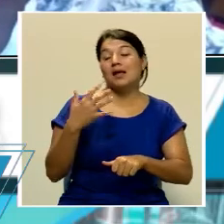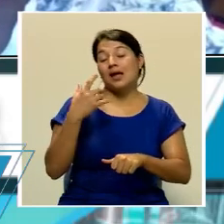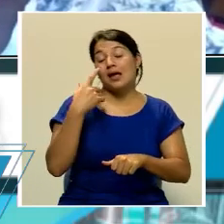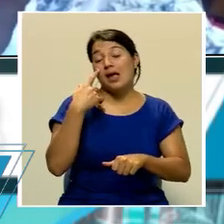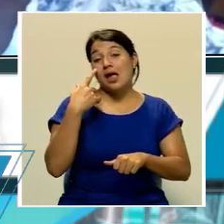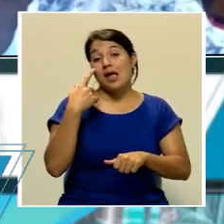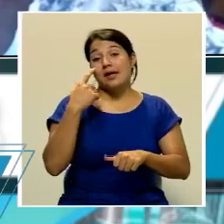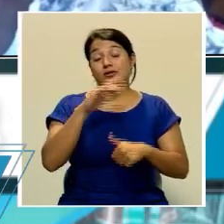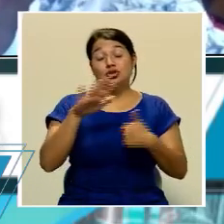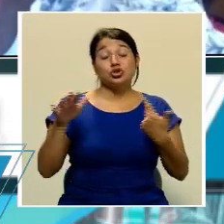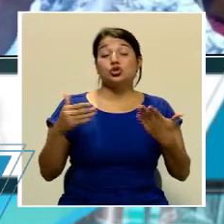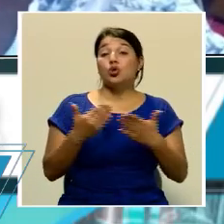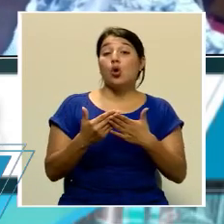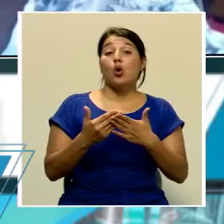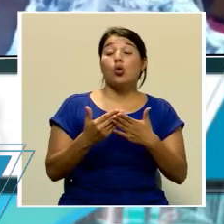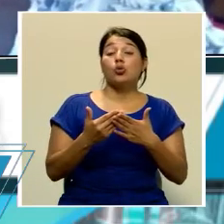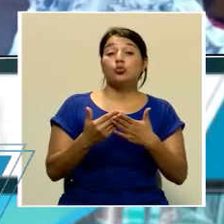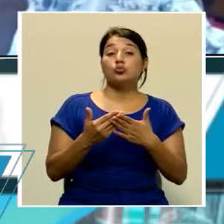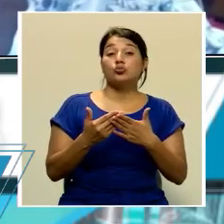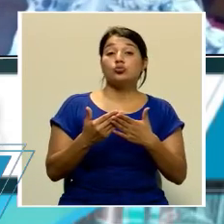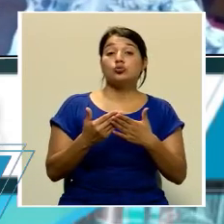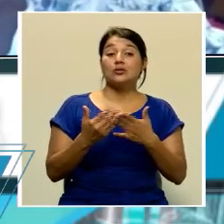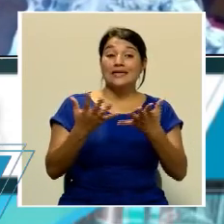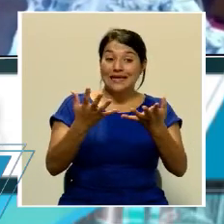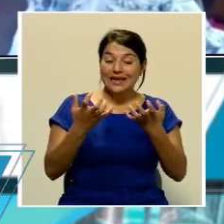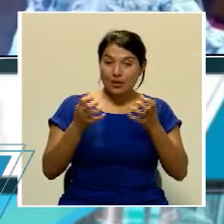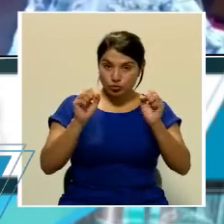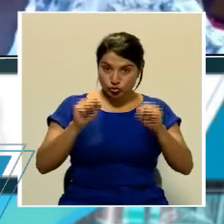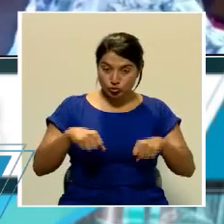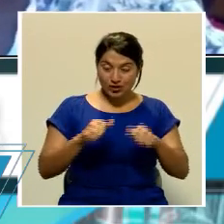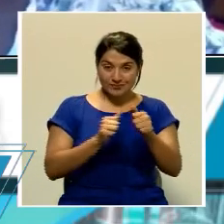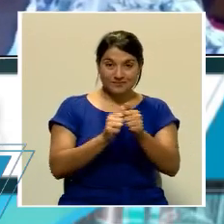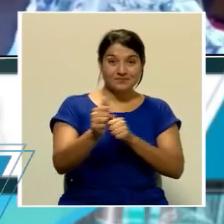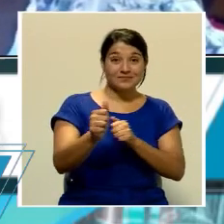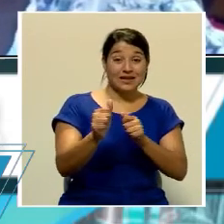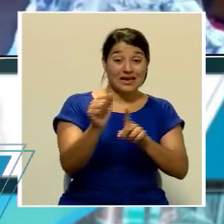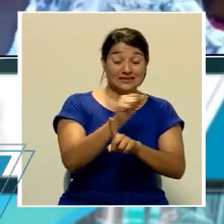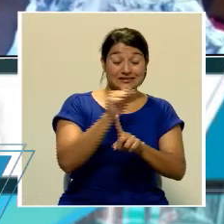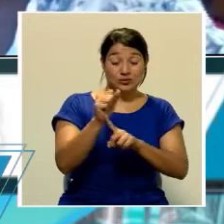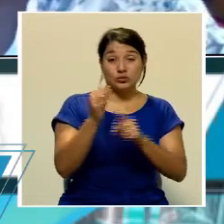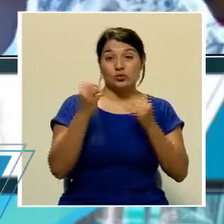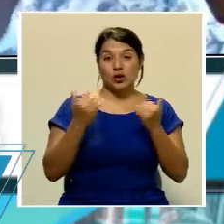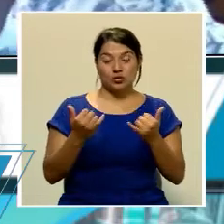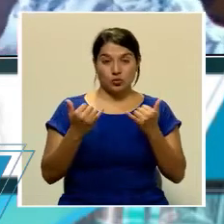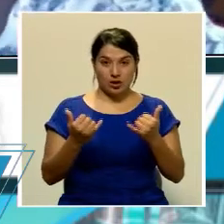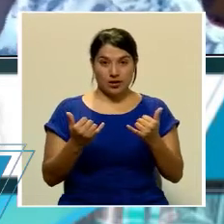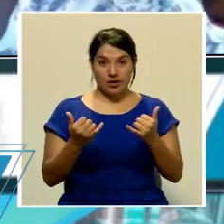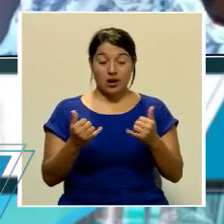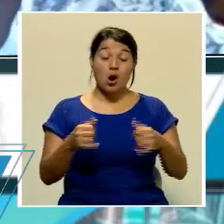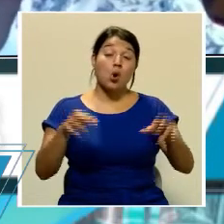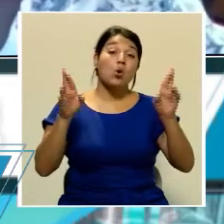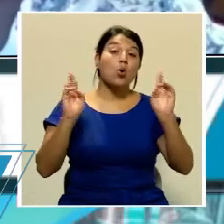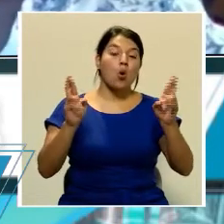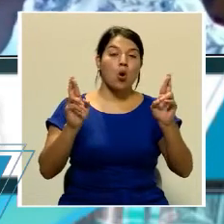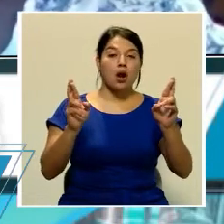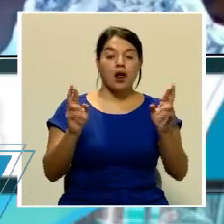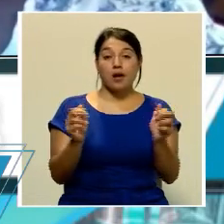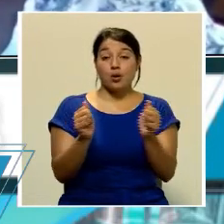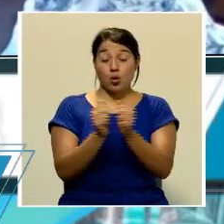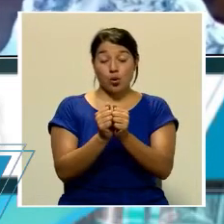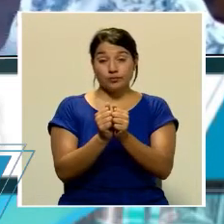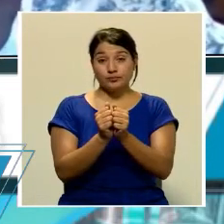todos de sobrellevar y salir de estas circunstancias, ojalá, digamos,